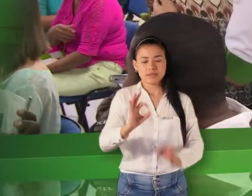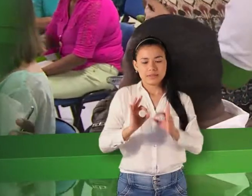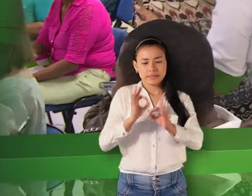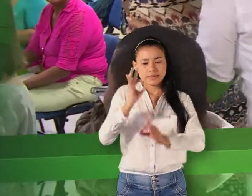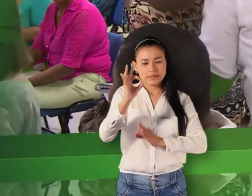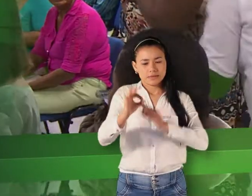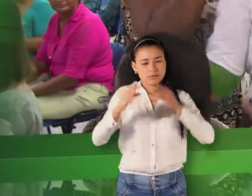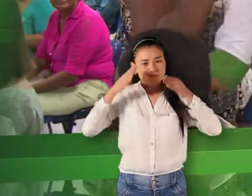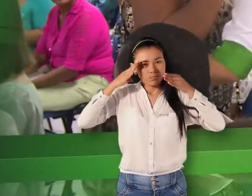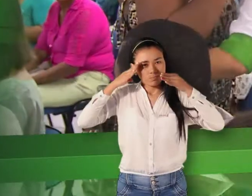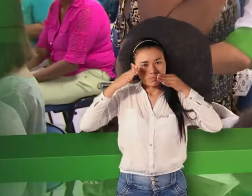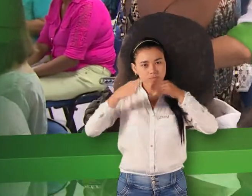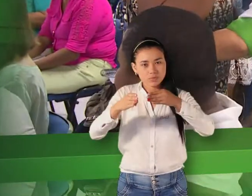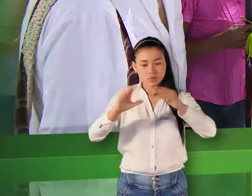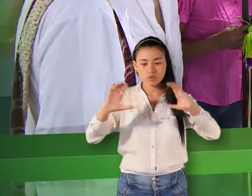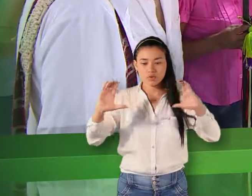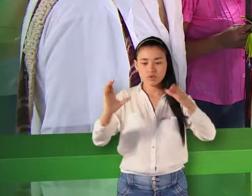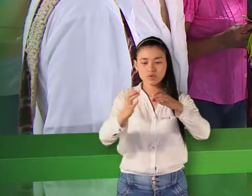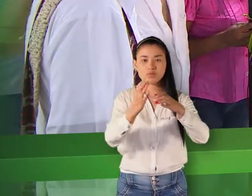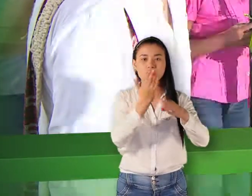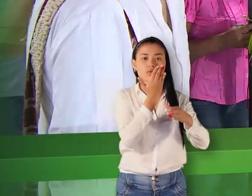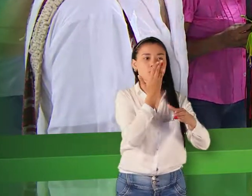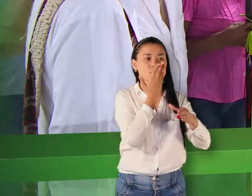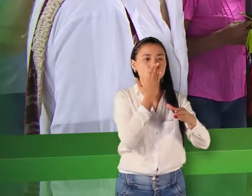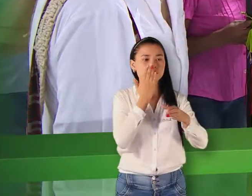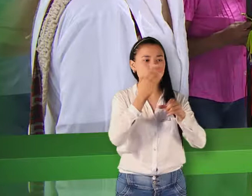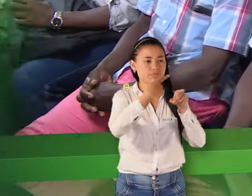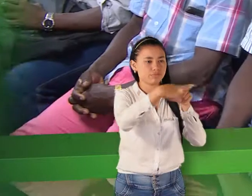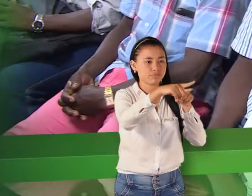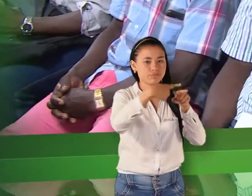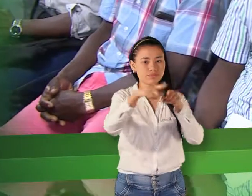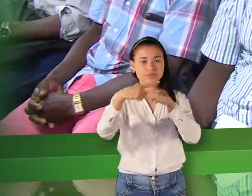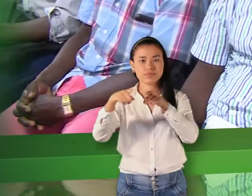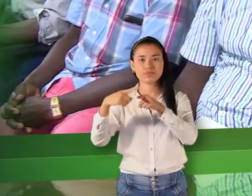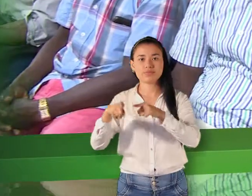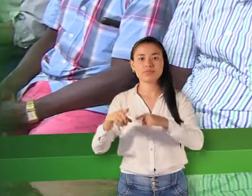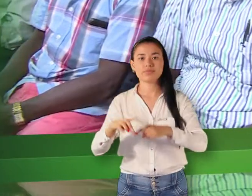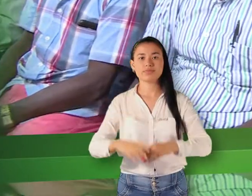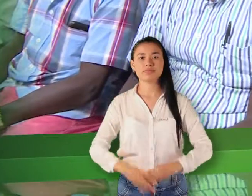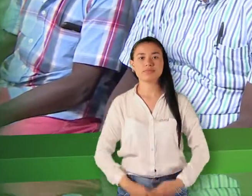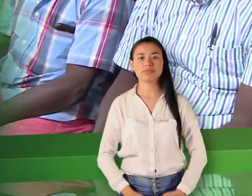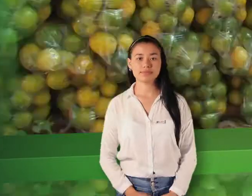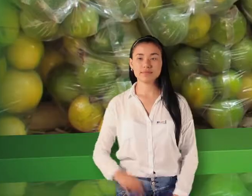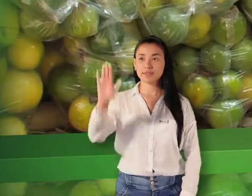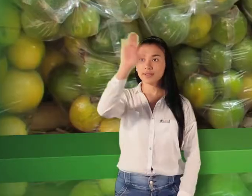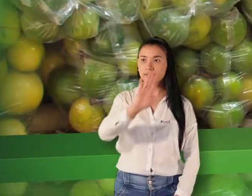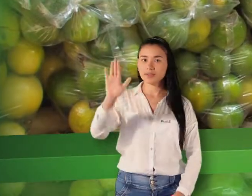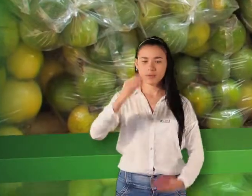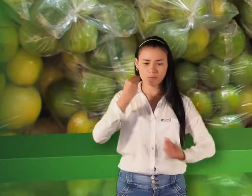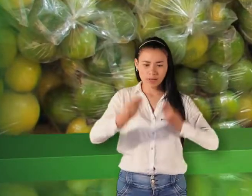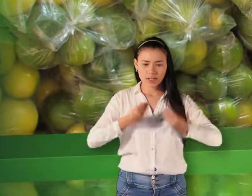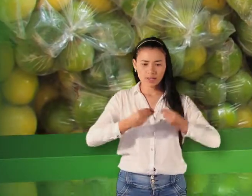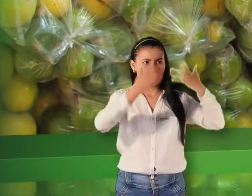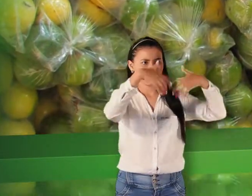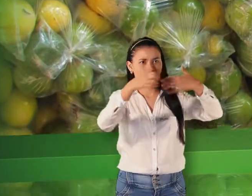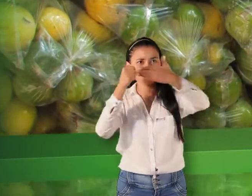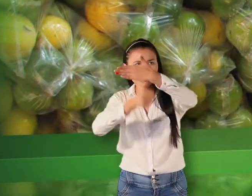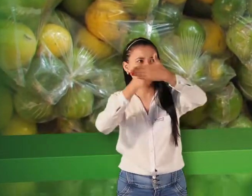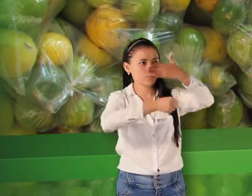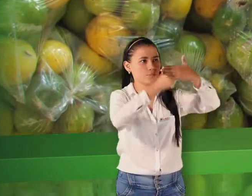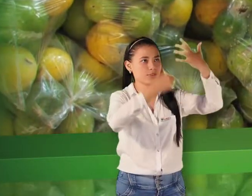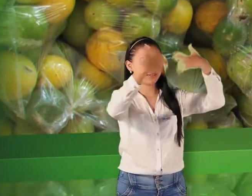departamento que proteja con enfoque diferencial y étnico a los sectores más vulnerables de la población. Un departamento que